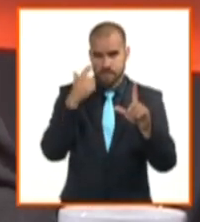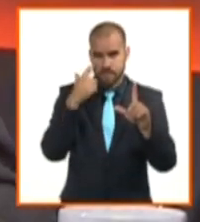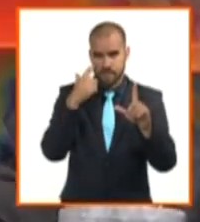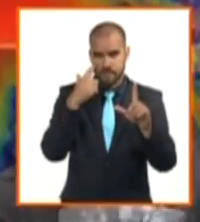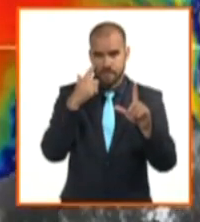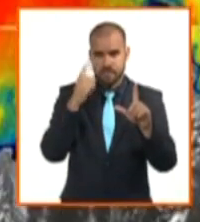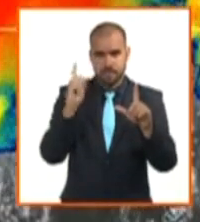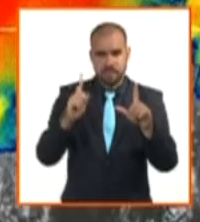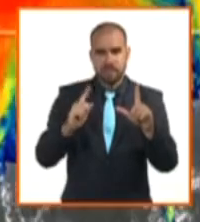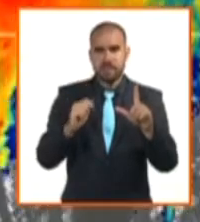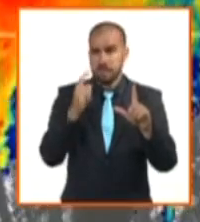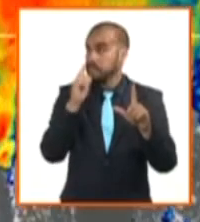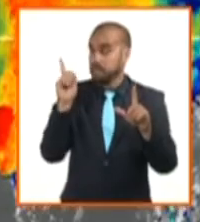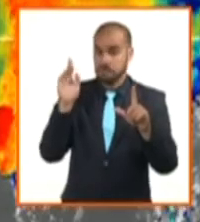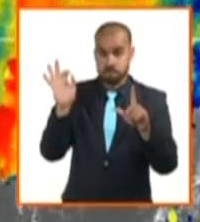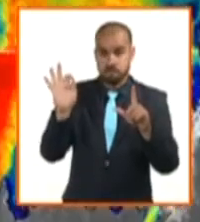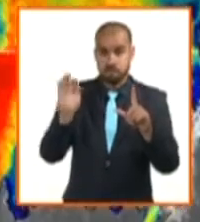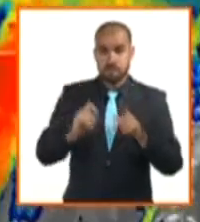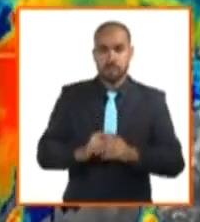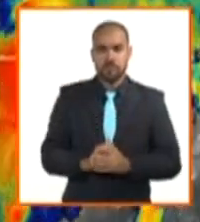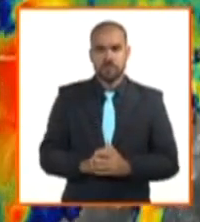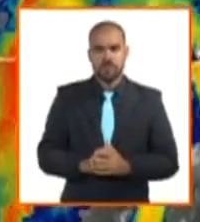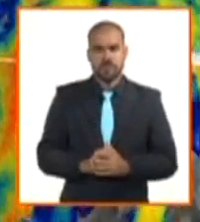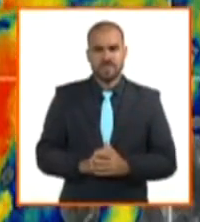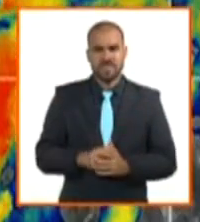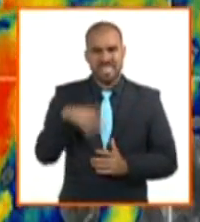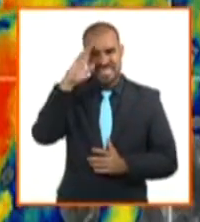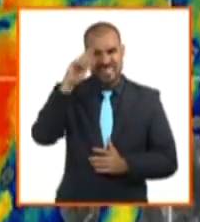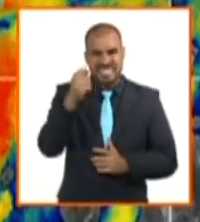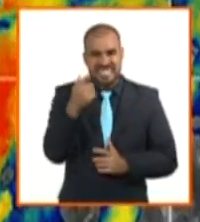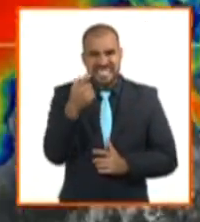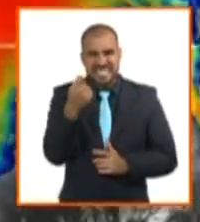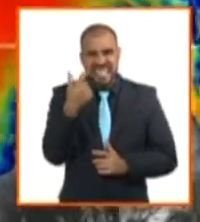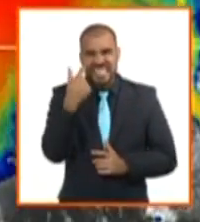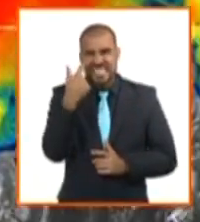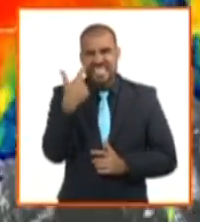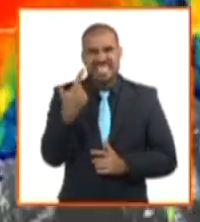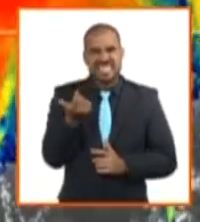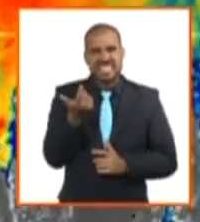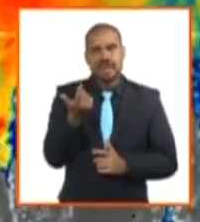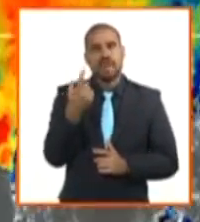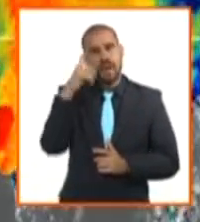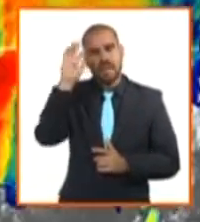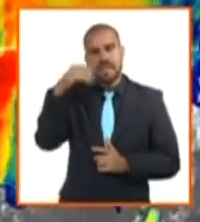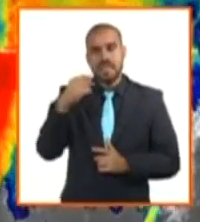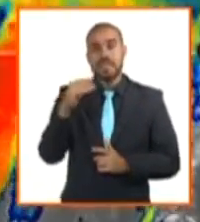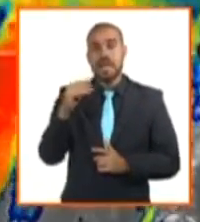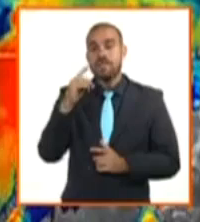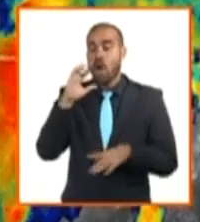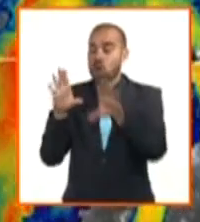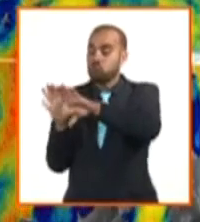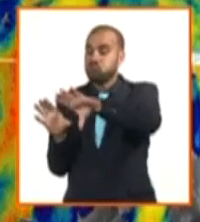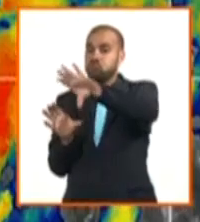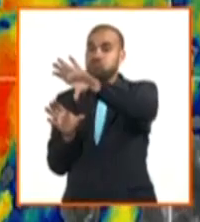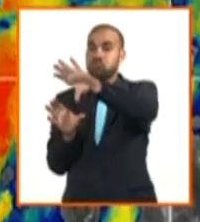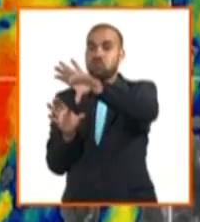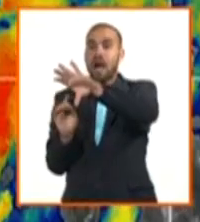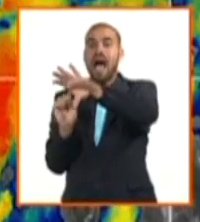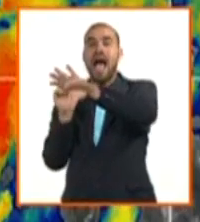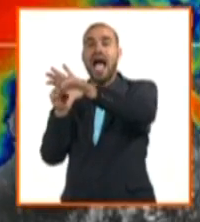verán que ser que la puntica yucatán hay como un giro pequeño de las nubes bajas